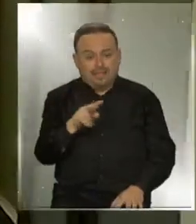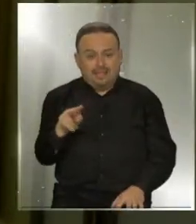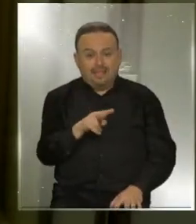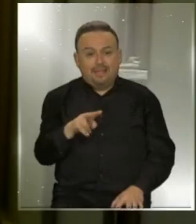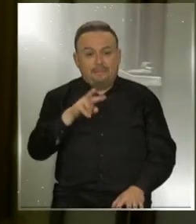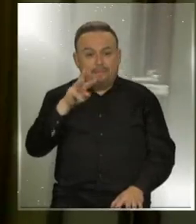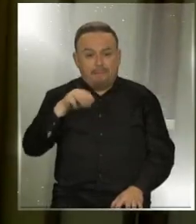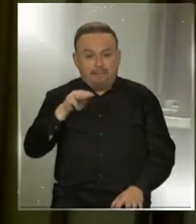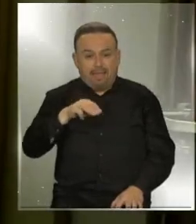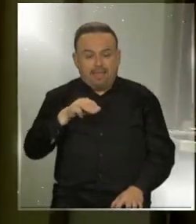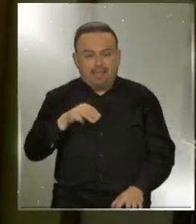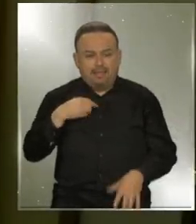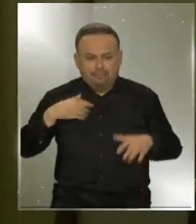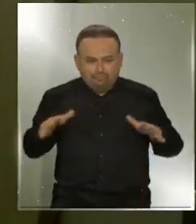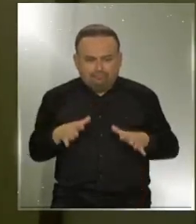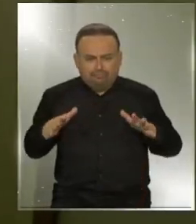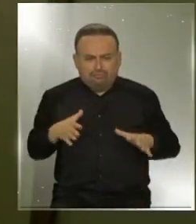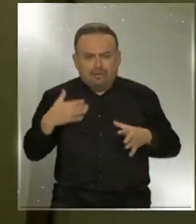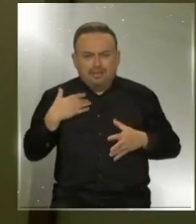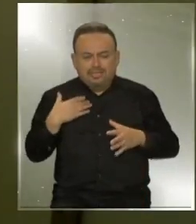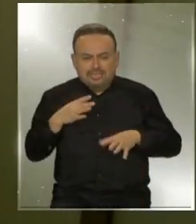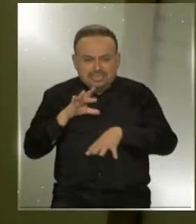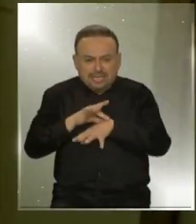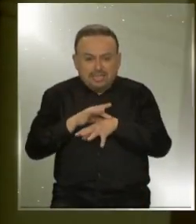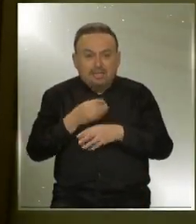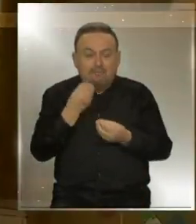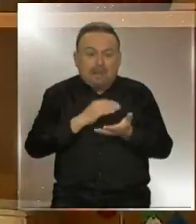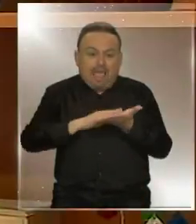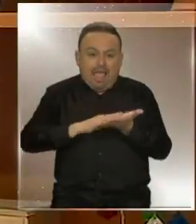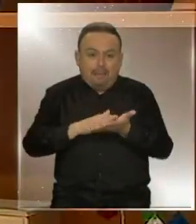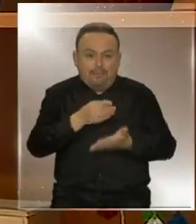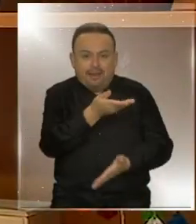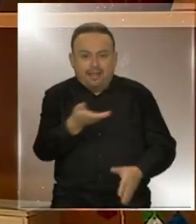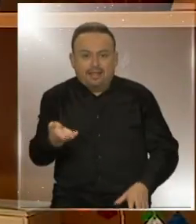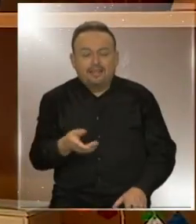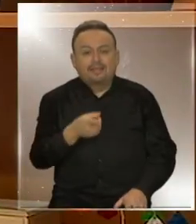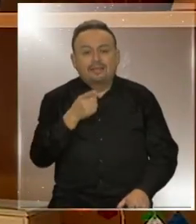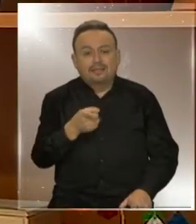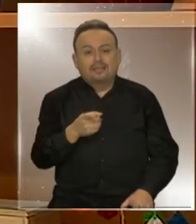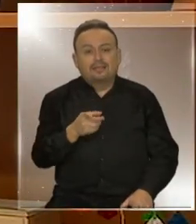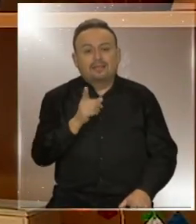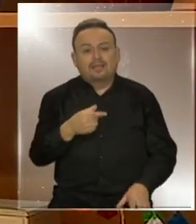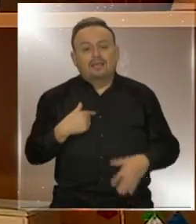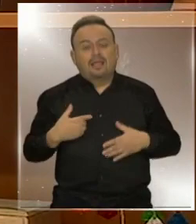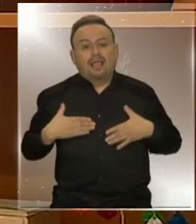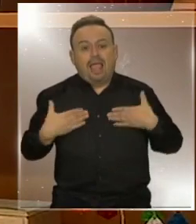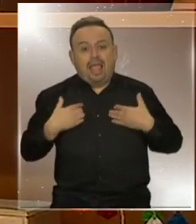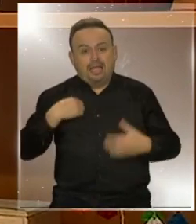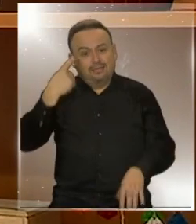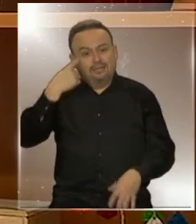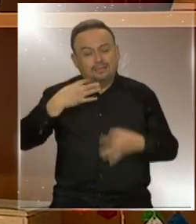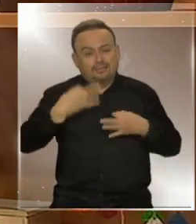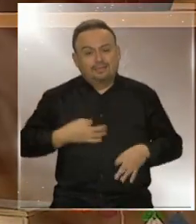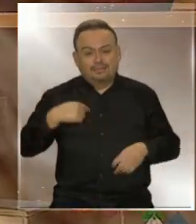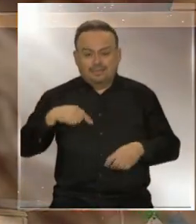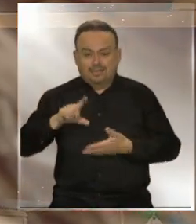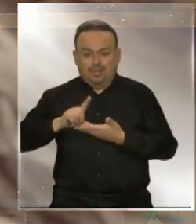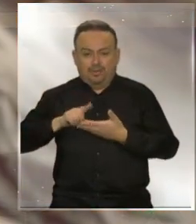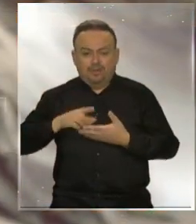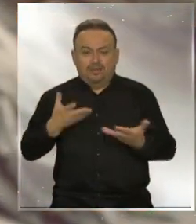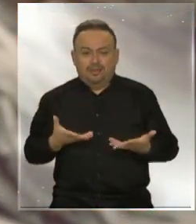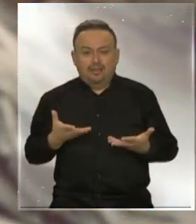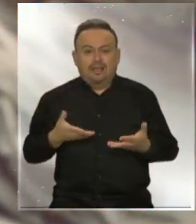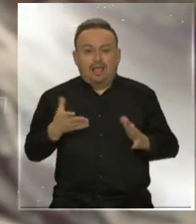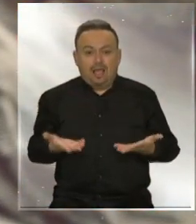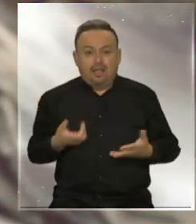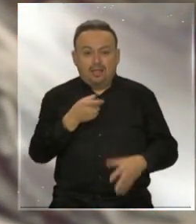a una mamá que aporta con un granito de arena también es un ejemplo. Y en cierta medida, eso también es lo que me convence de estar en esta situación.